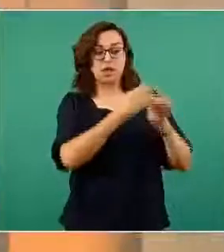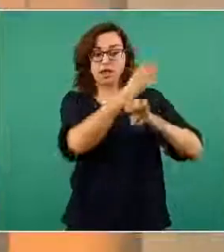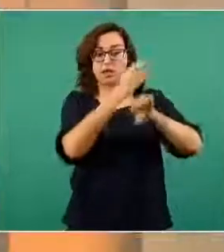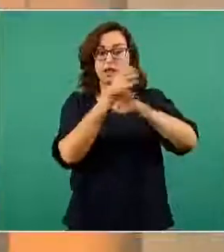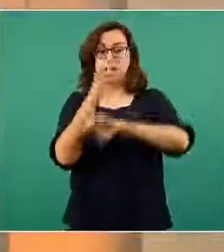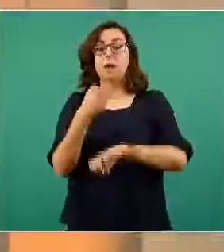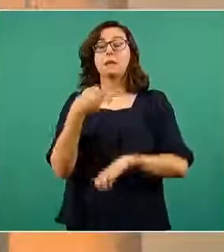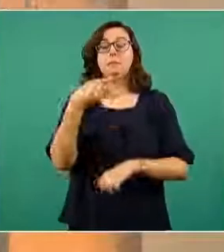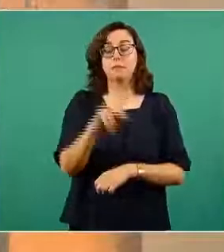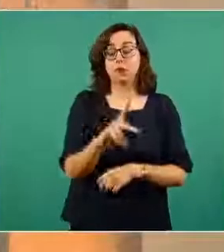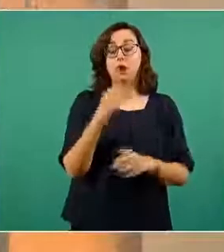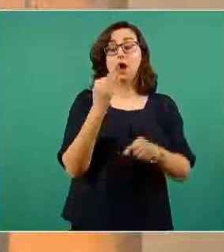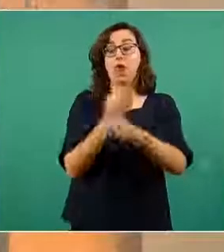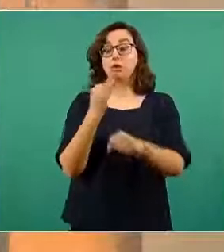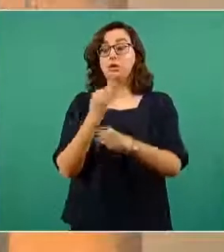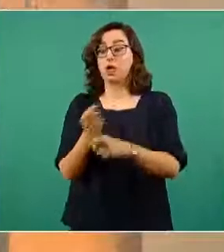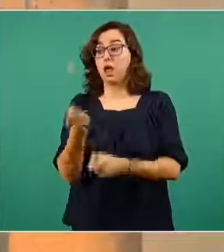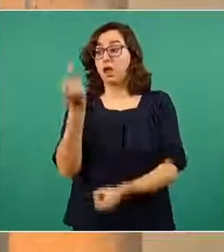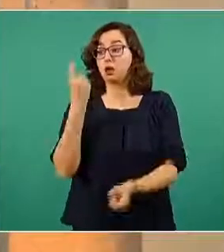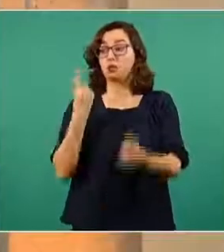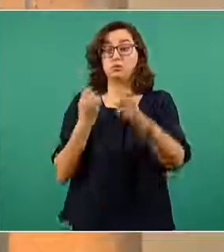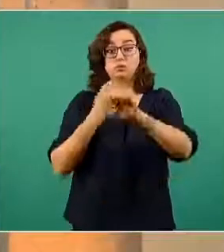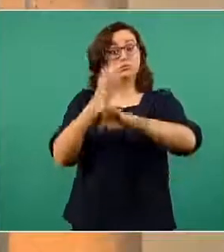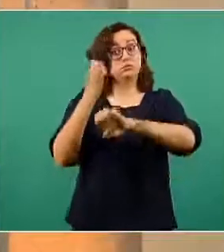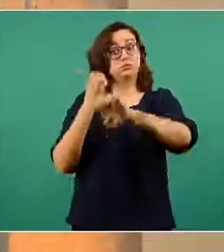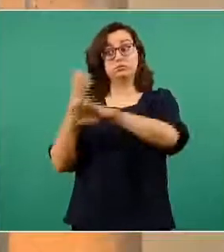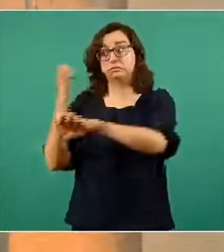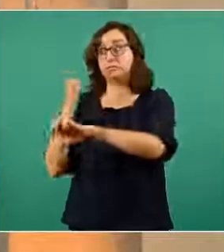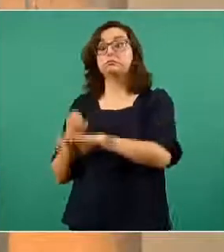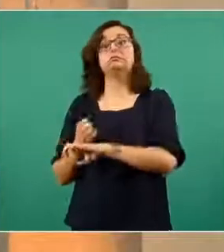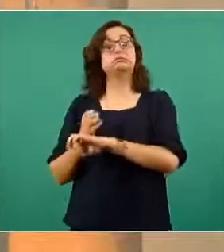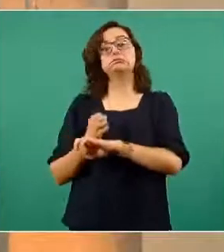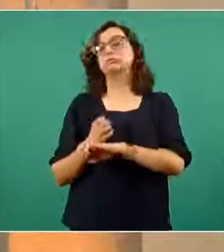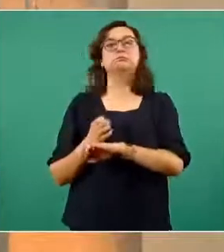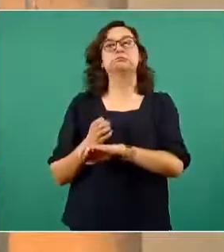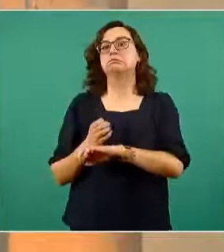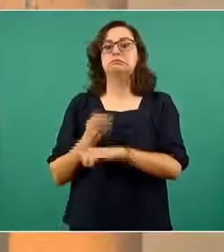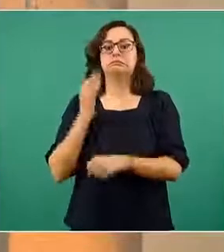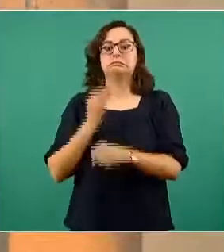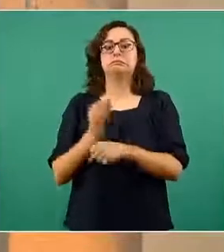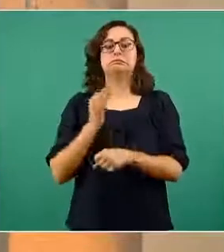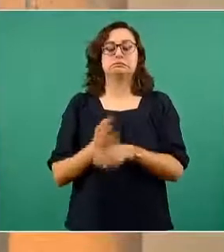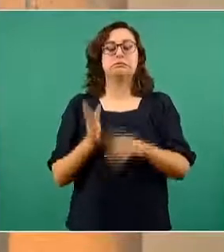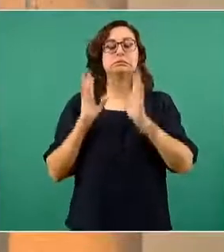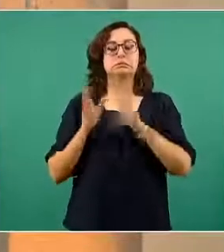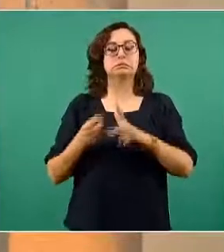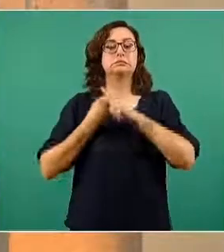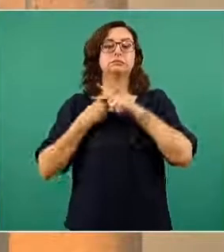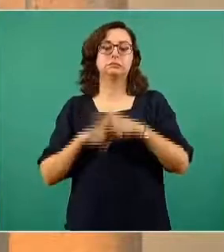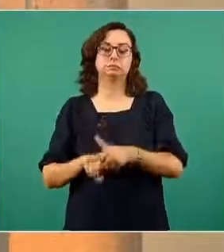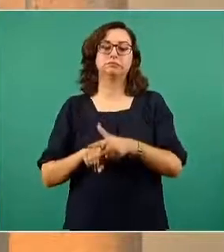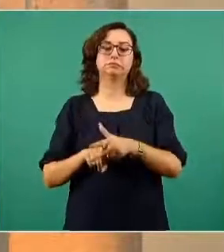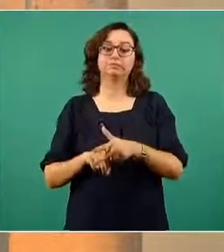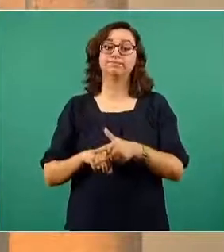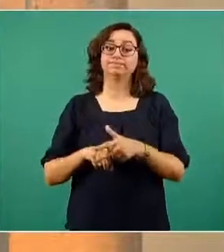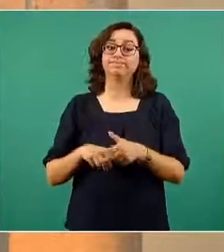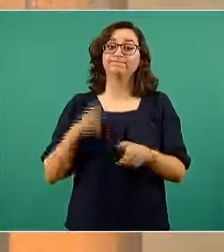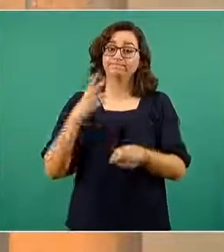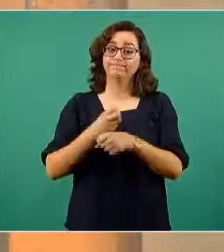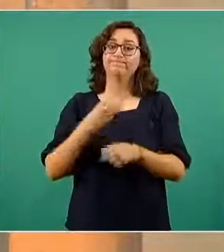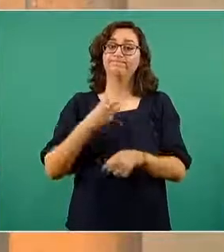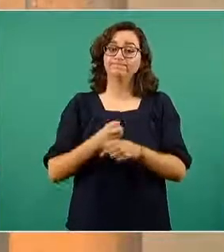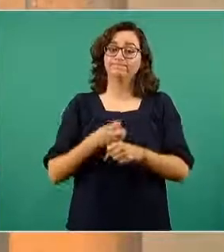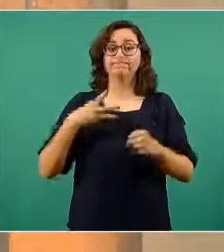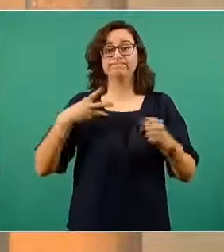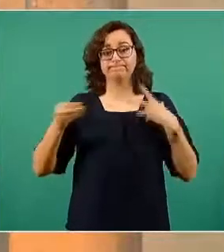tenemos entidades federativas que sí no tienen este comportamiento y que están más bien experimentando ya un incremento, como lo ha sido y lo